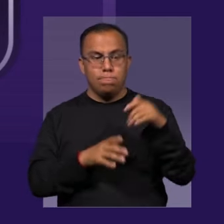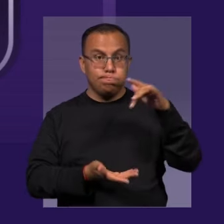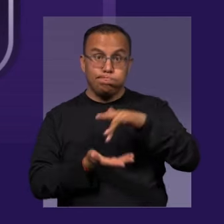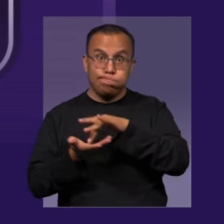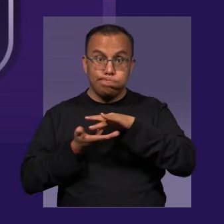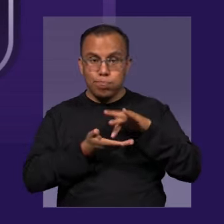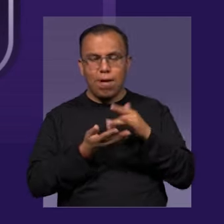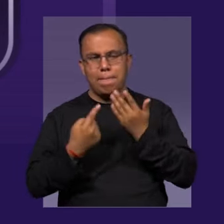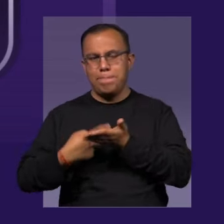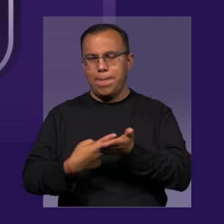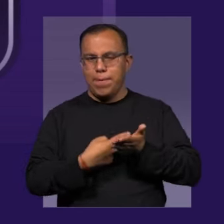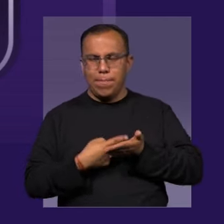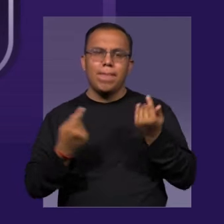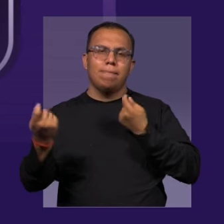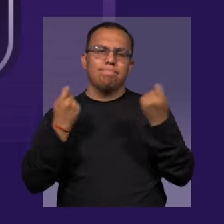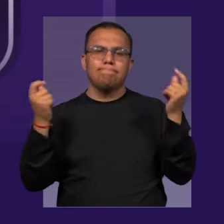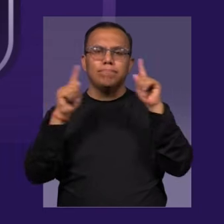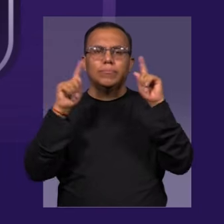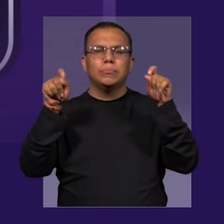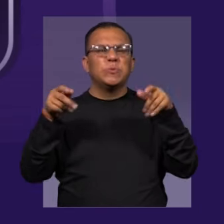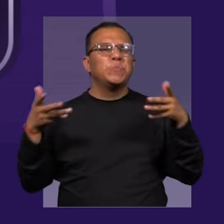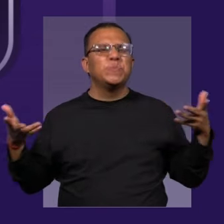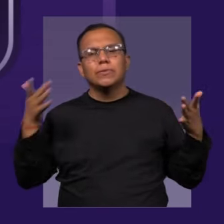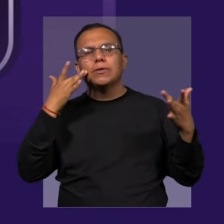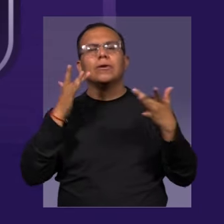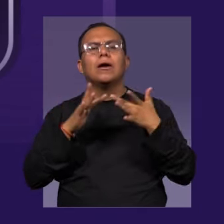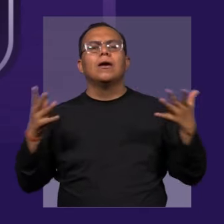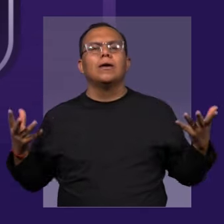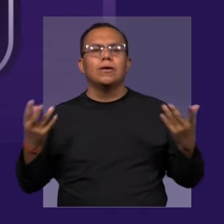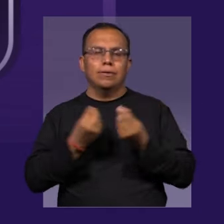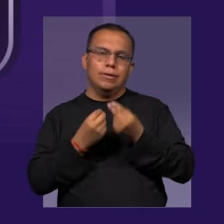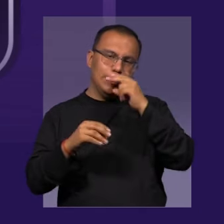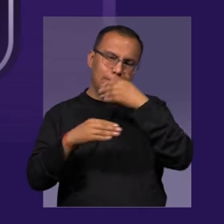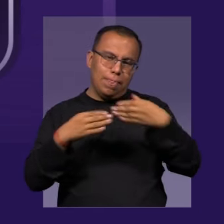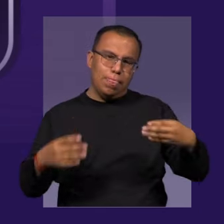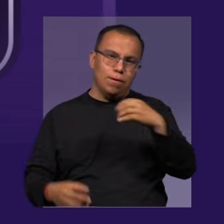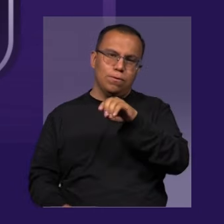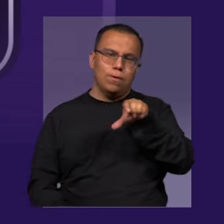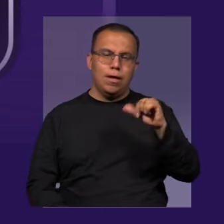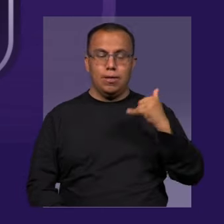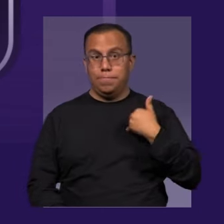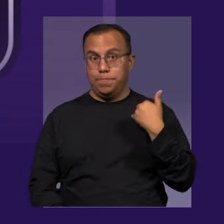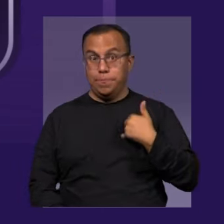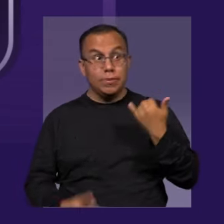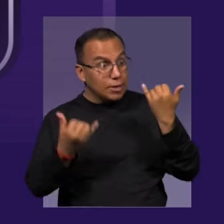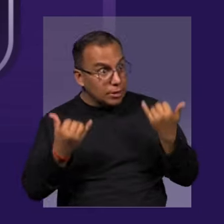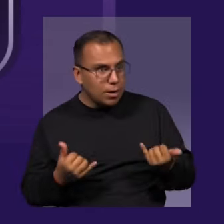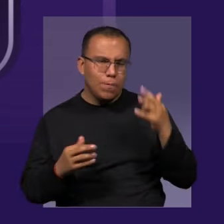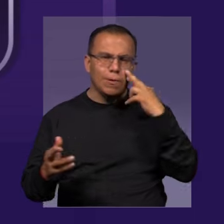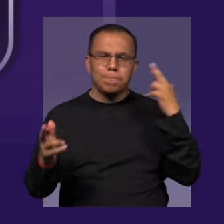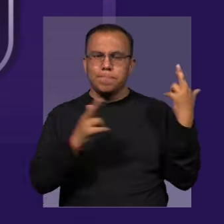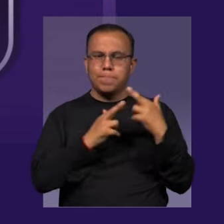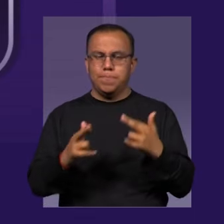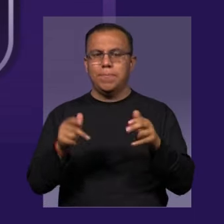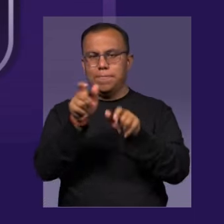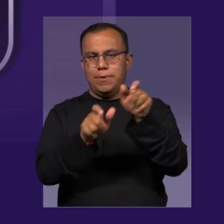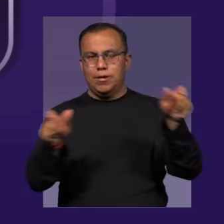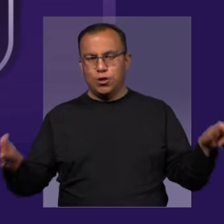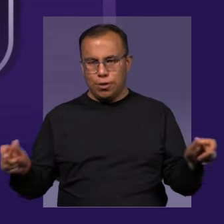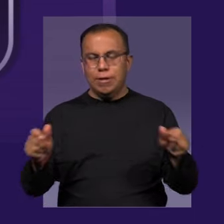para dialogar sobre la regulación, donde debe primar los derechos de los niños, niñas y adolescentes, y reconocer los de las